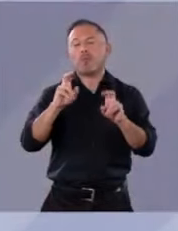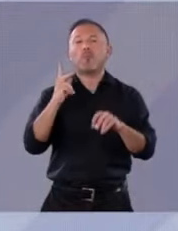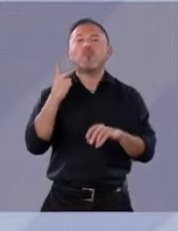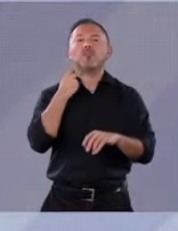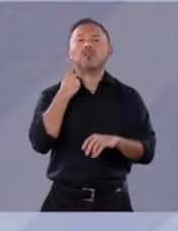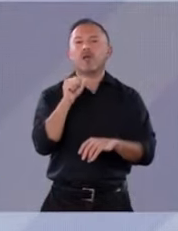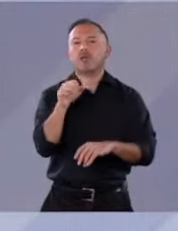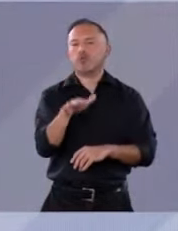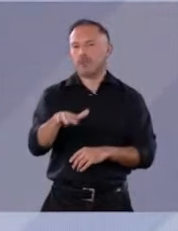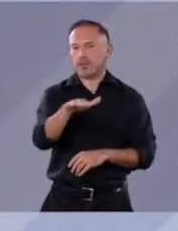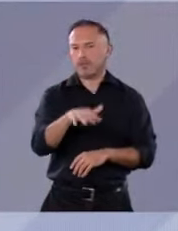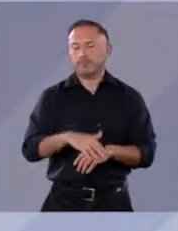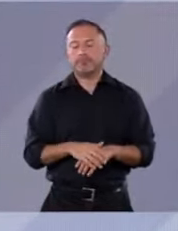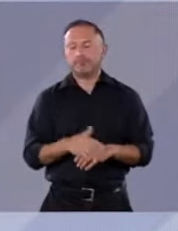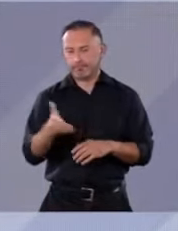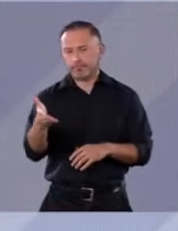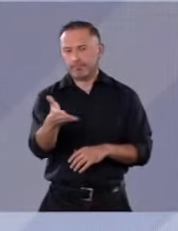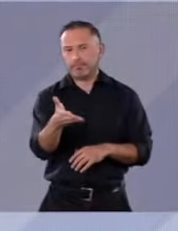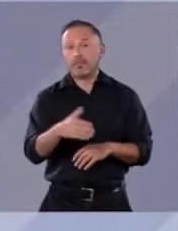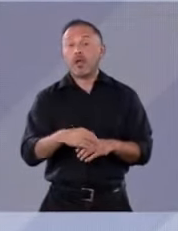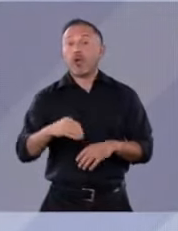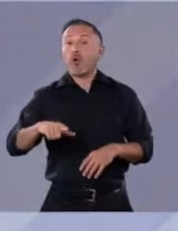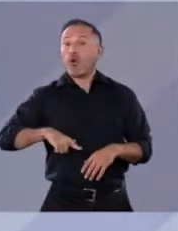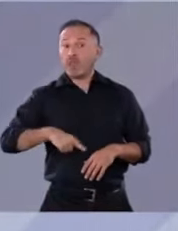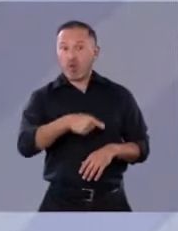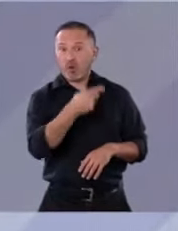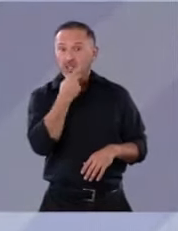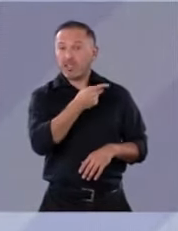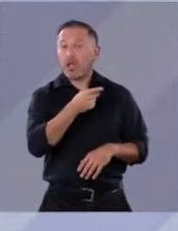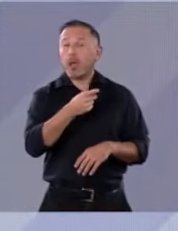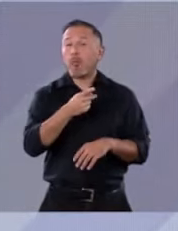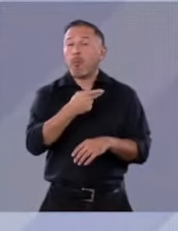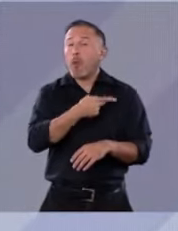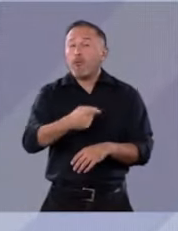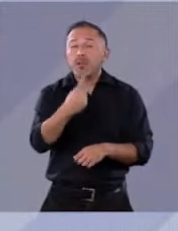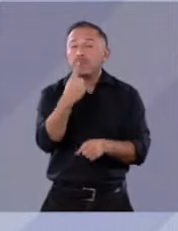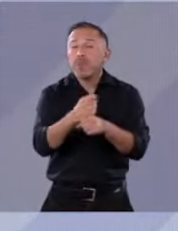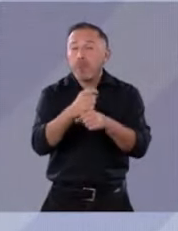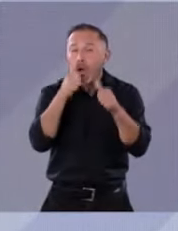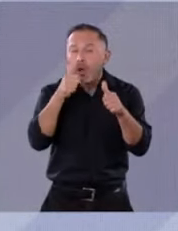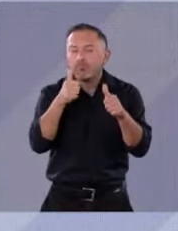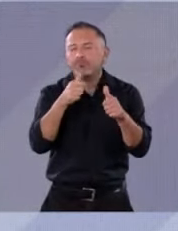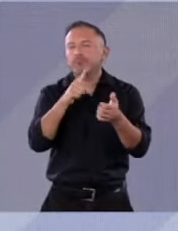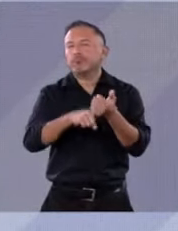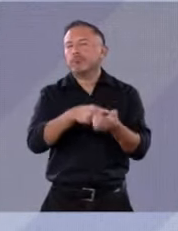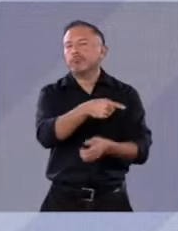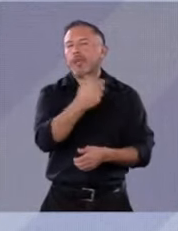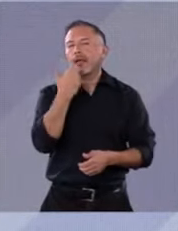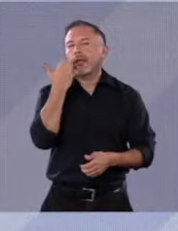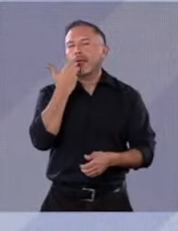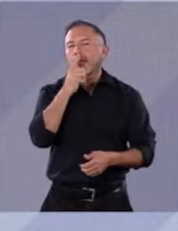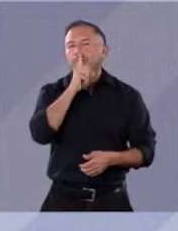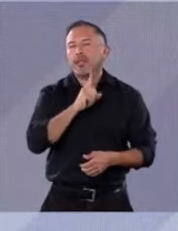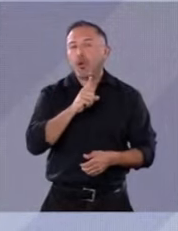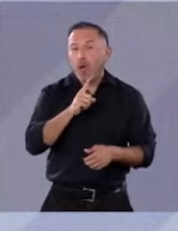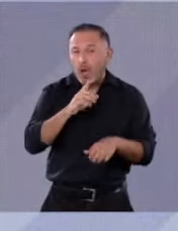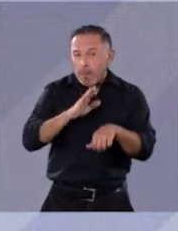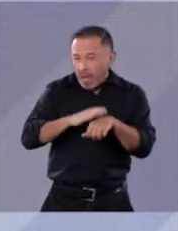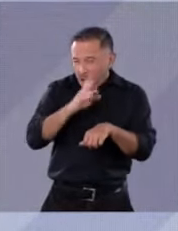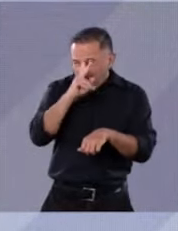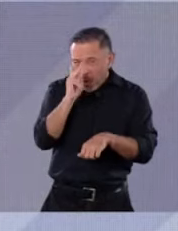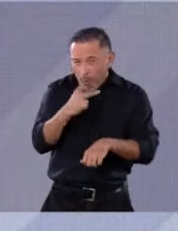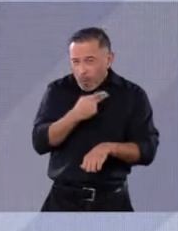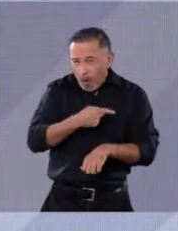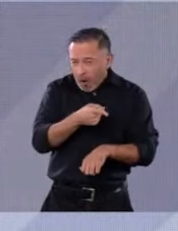Este gobierno dijo que primero a los pobres, pero realmente mintió. Abandonó a los más pobres, abandonó a los